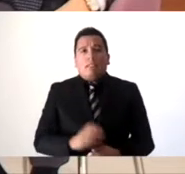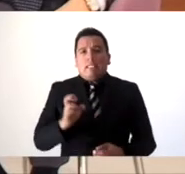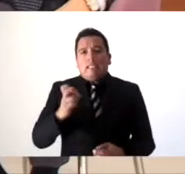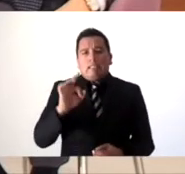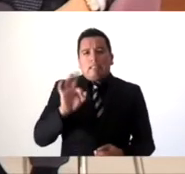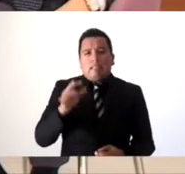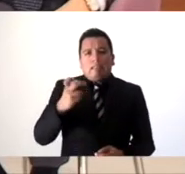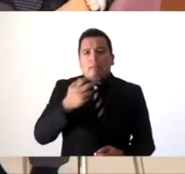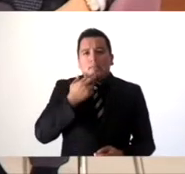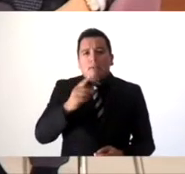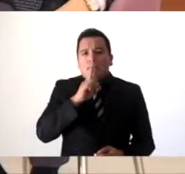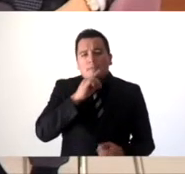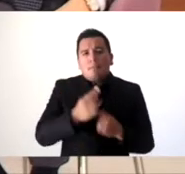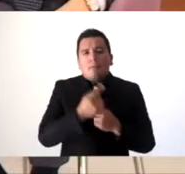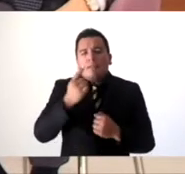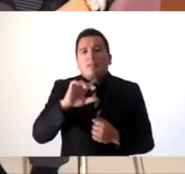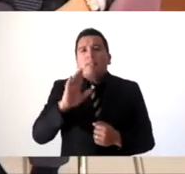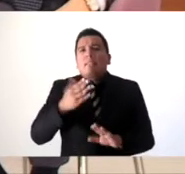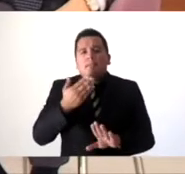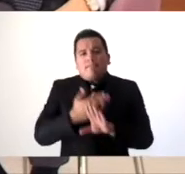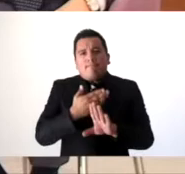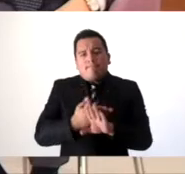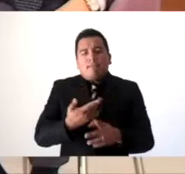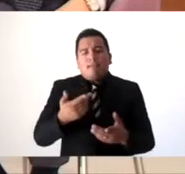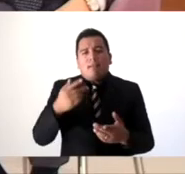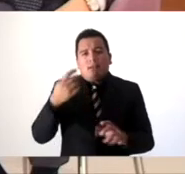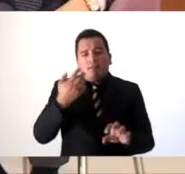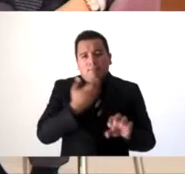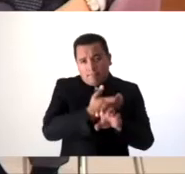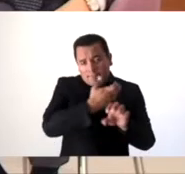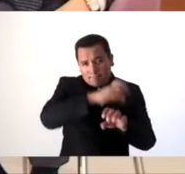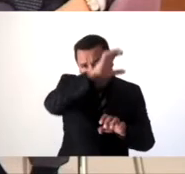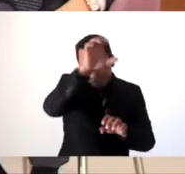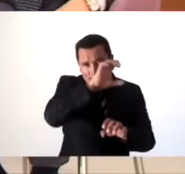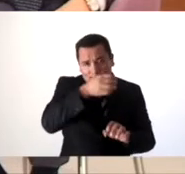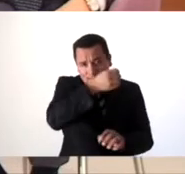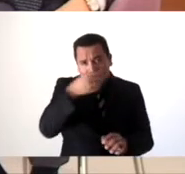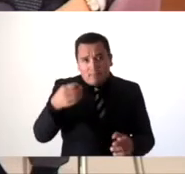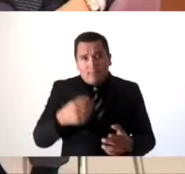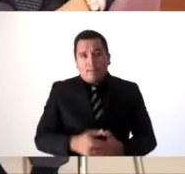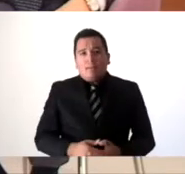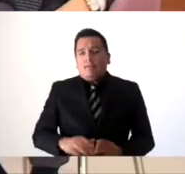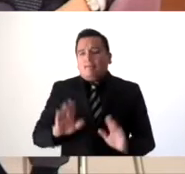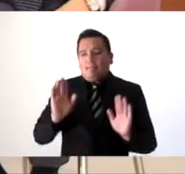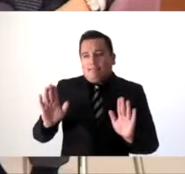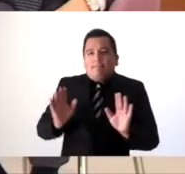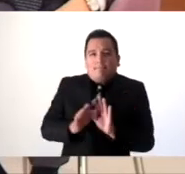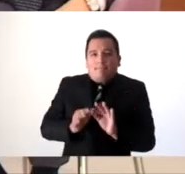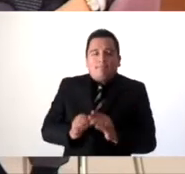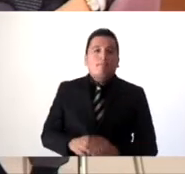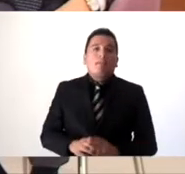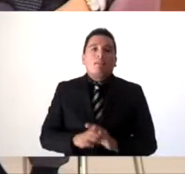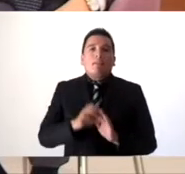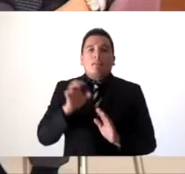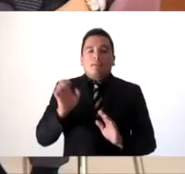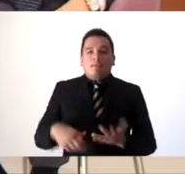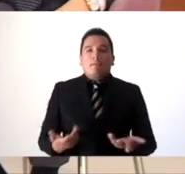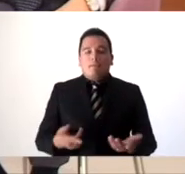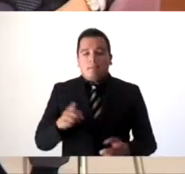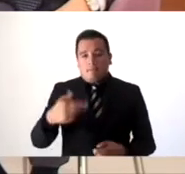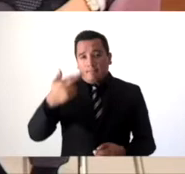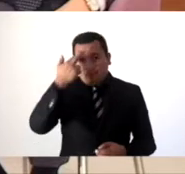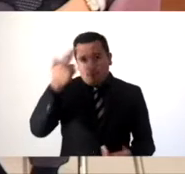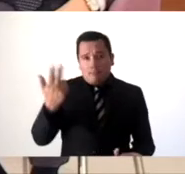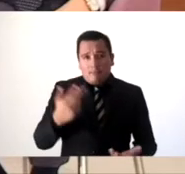dijo, bueno, tal vez esto no sea lo mejor porque lastima el federalismo, ¿sí? Déjenme ponerlo de esta manera.